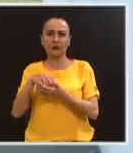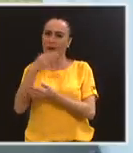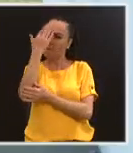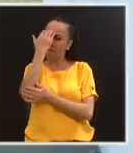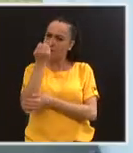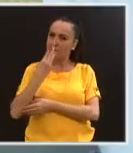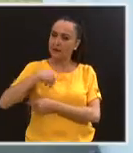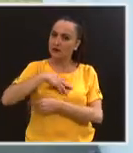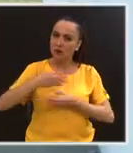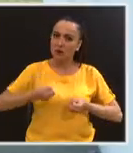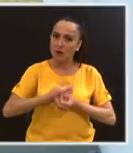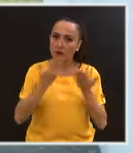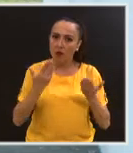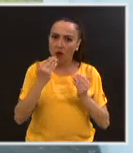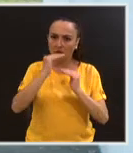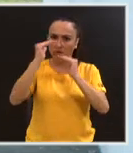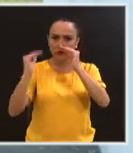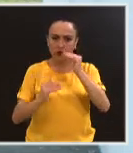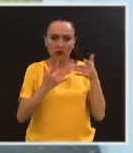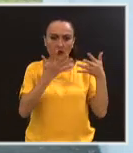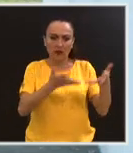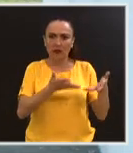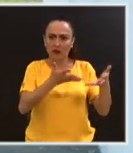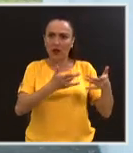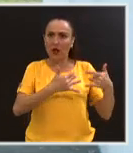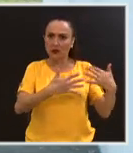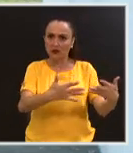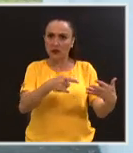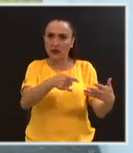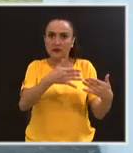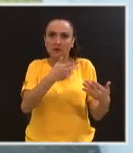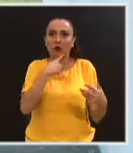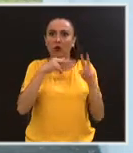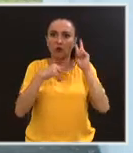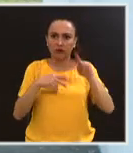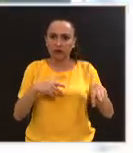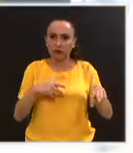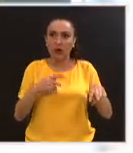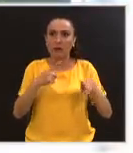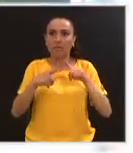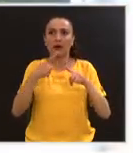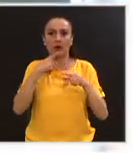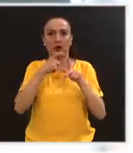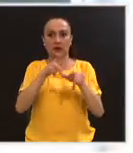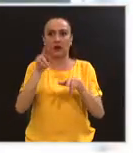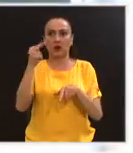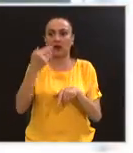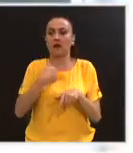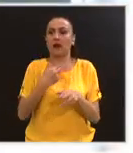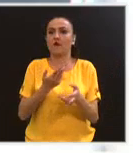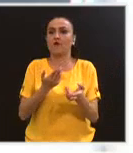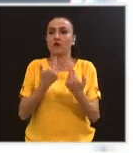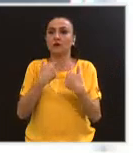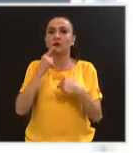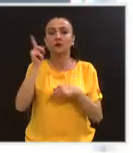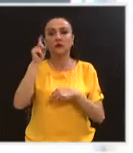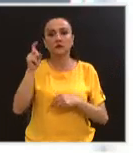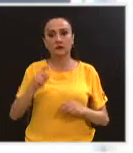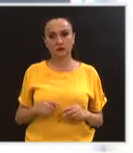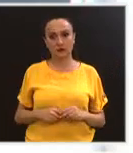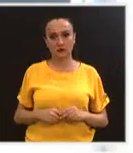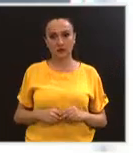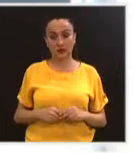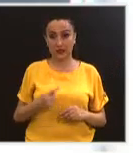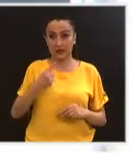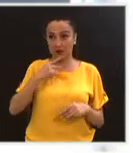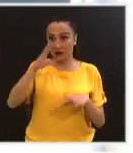qué el Ministerio Público desestimó el caso y archivó el expediente y hoy extra noticias tiene la respuesta a esa pregunta